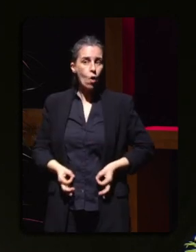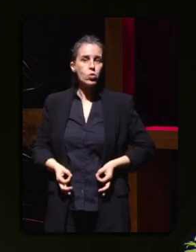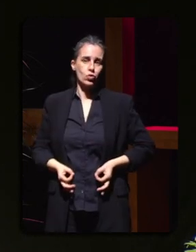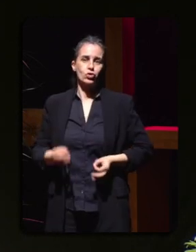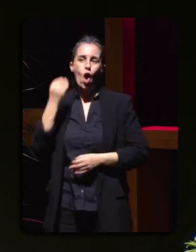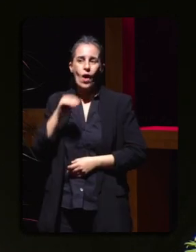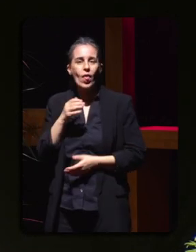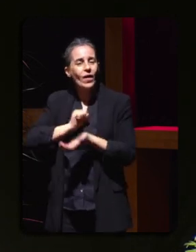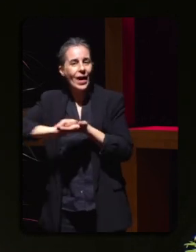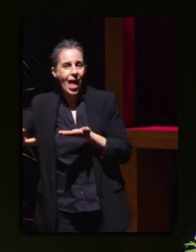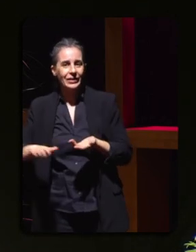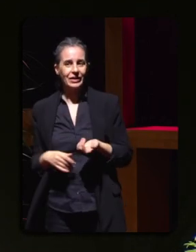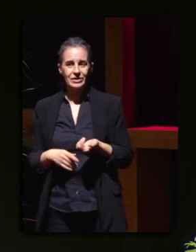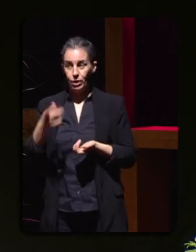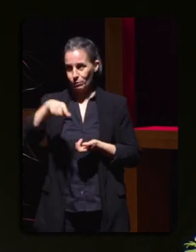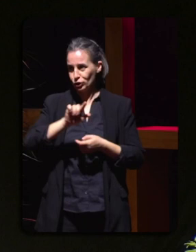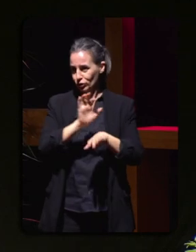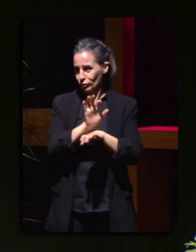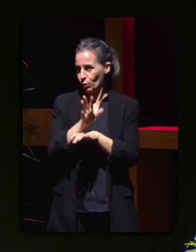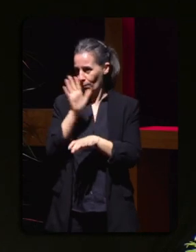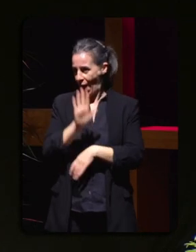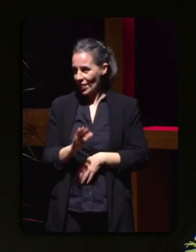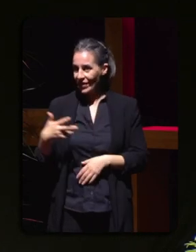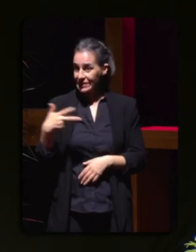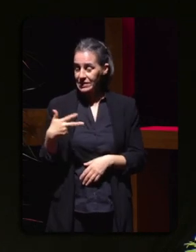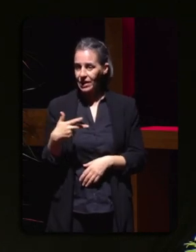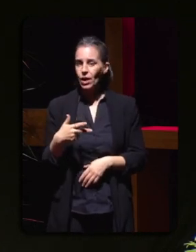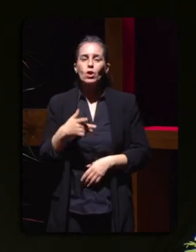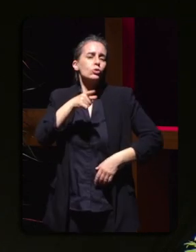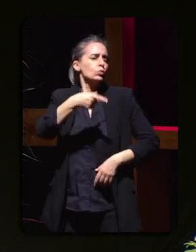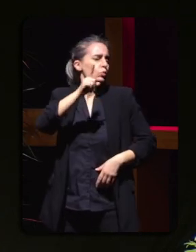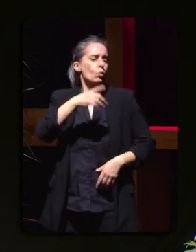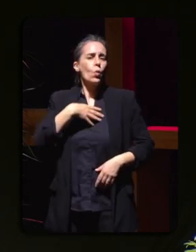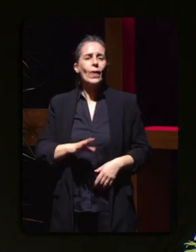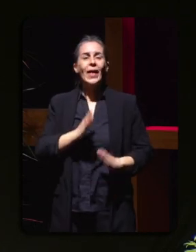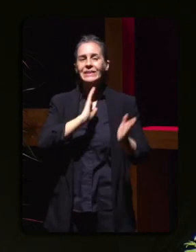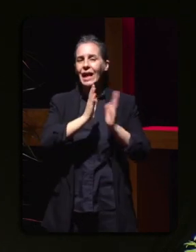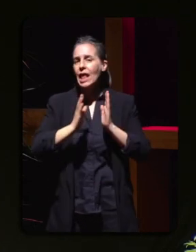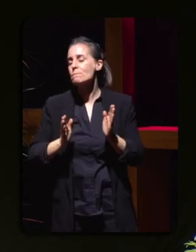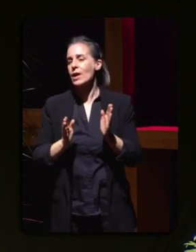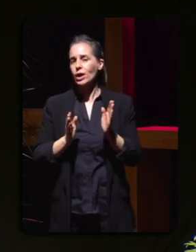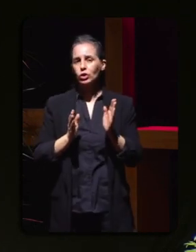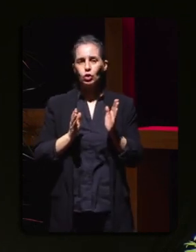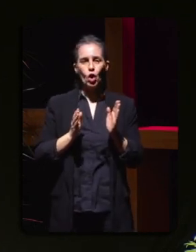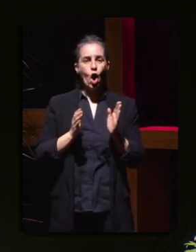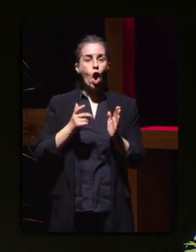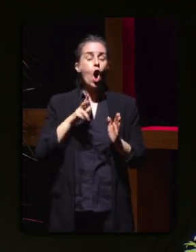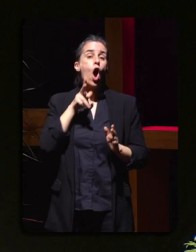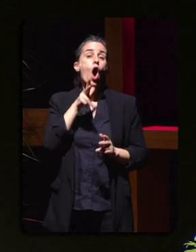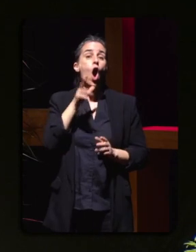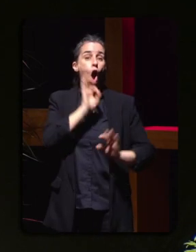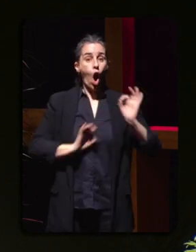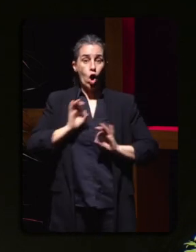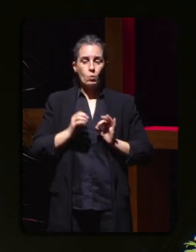como que es un chiste pero no es Es la verdad te haces un tratamiento de hormonas y tal Y bueno Nada luego pues pasas por